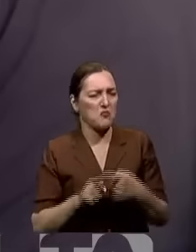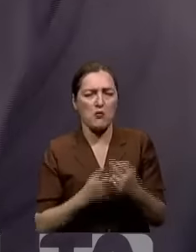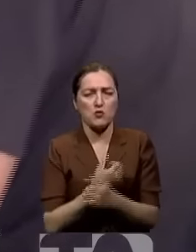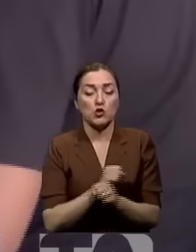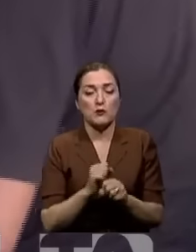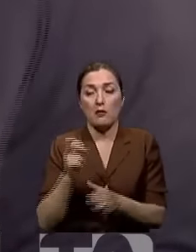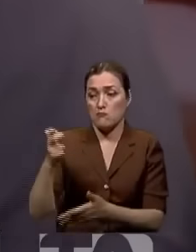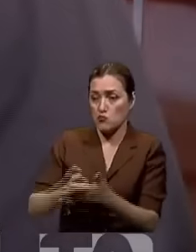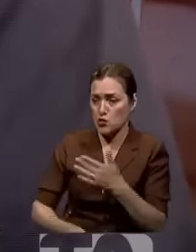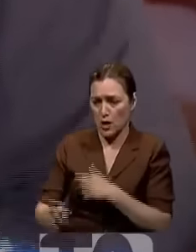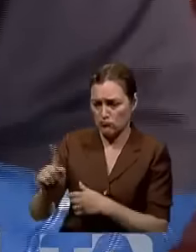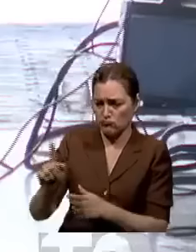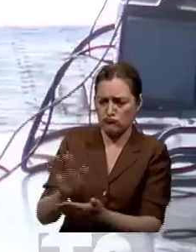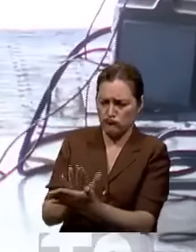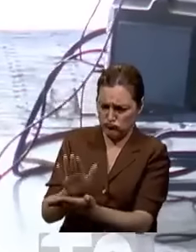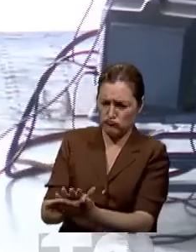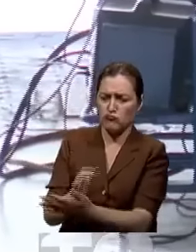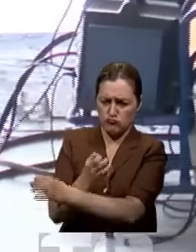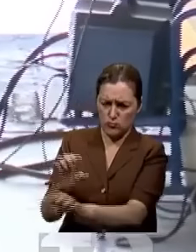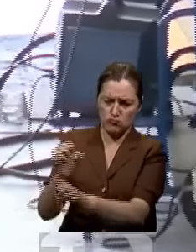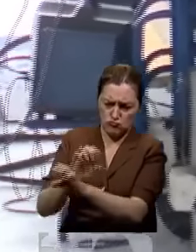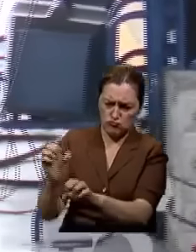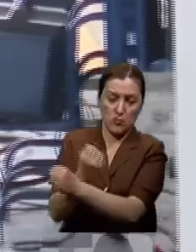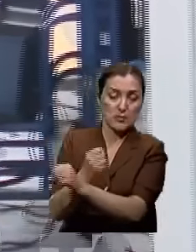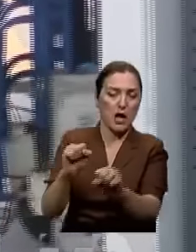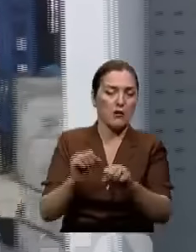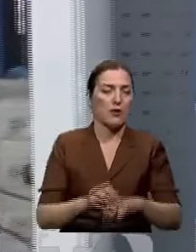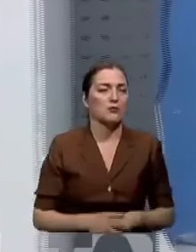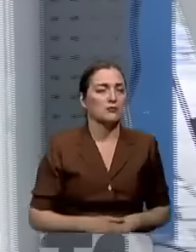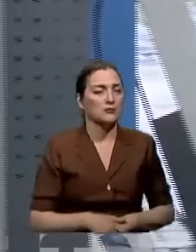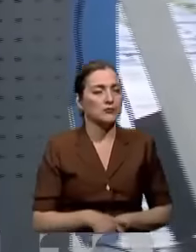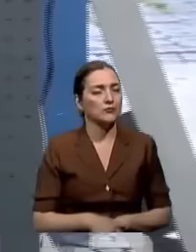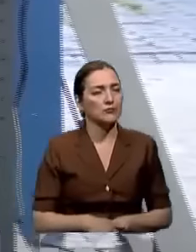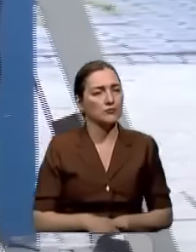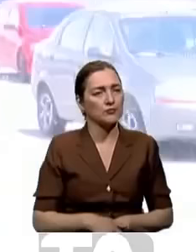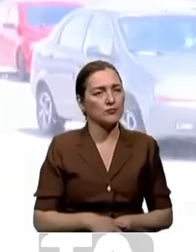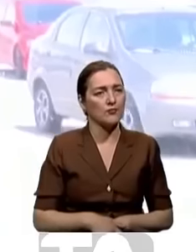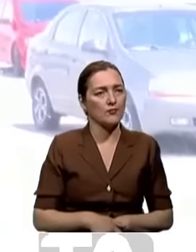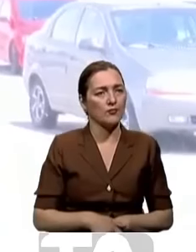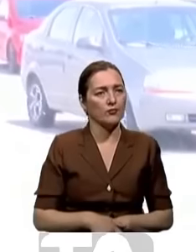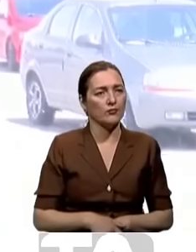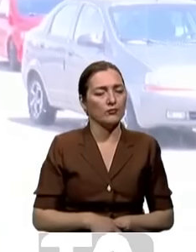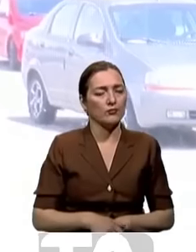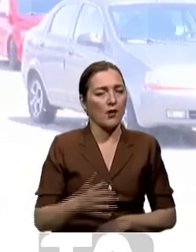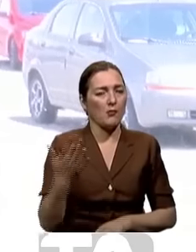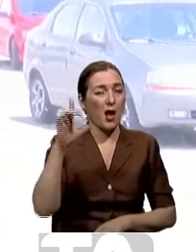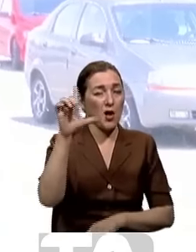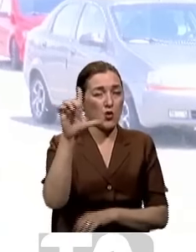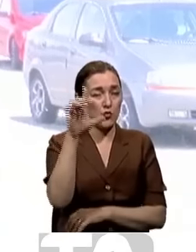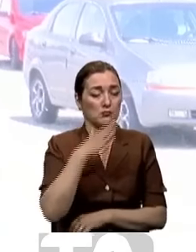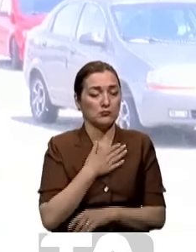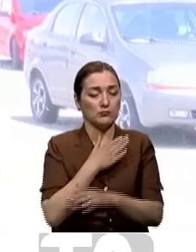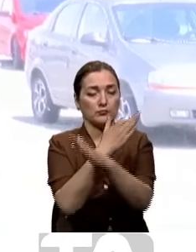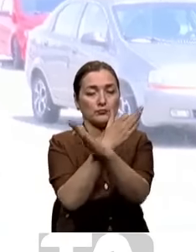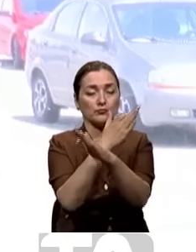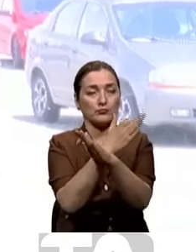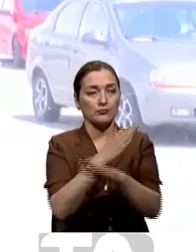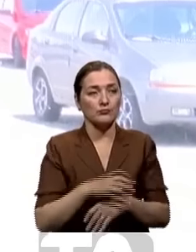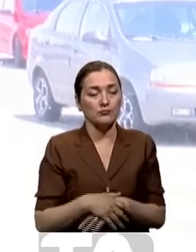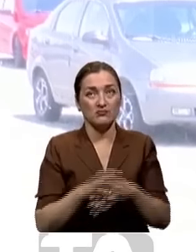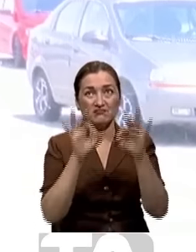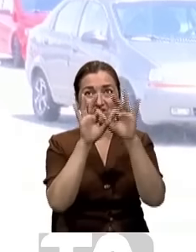vehicular en el centro de Sangolquí. Esto se debería a los cortes eléctricos. El día lunes yo tenía el turno y por el motivo de